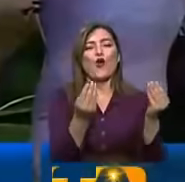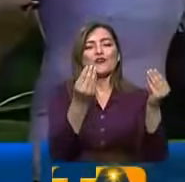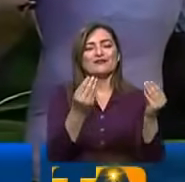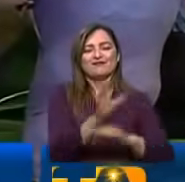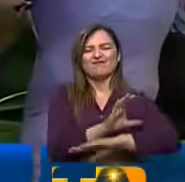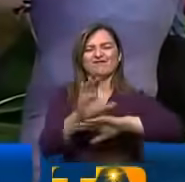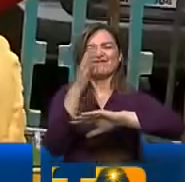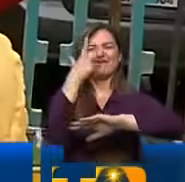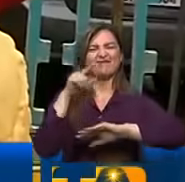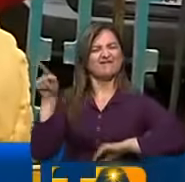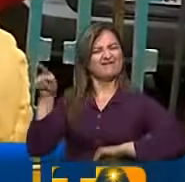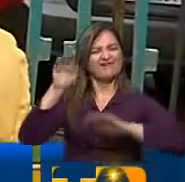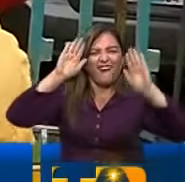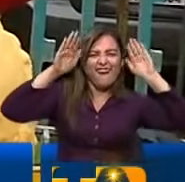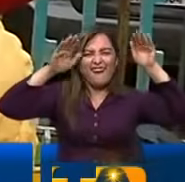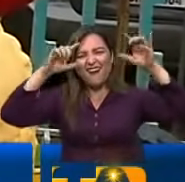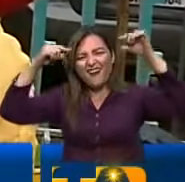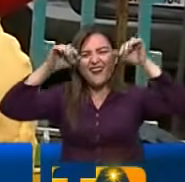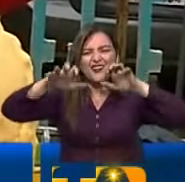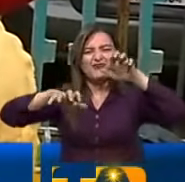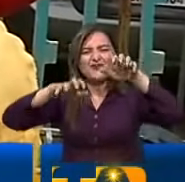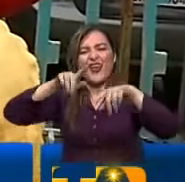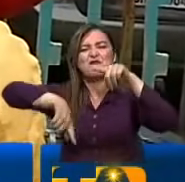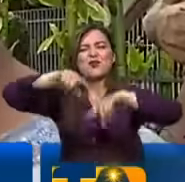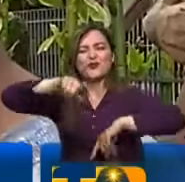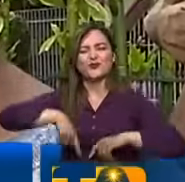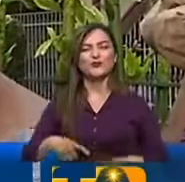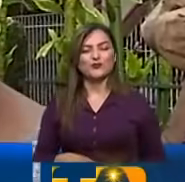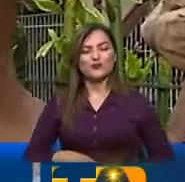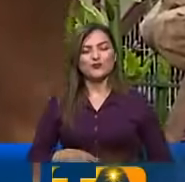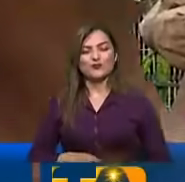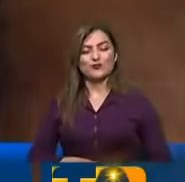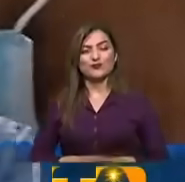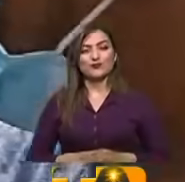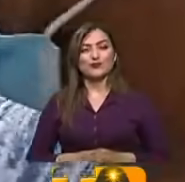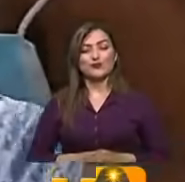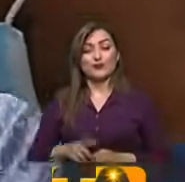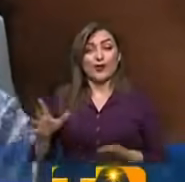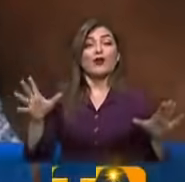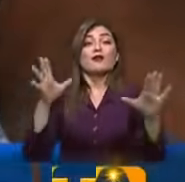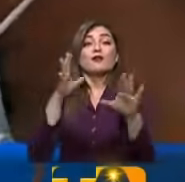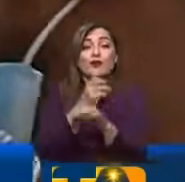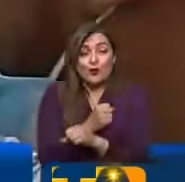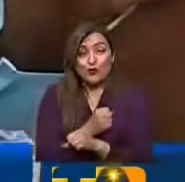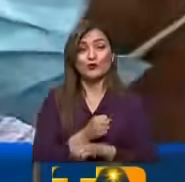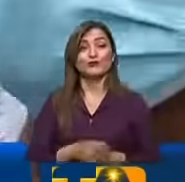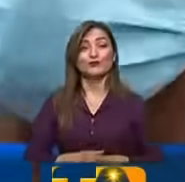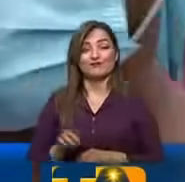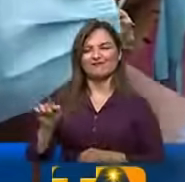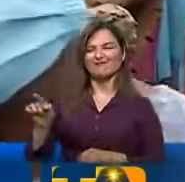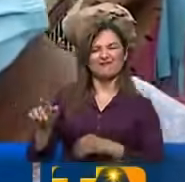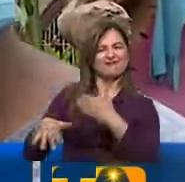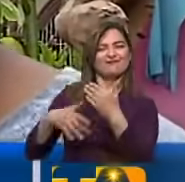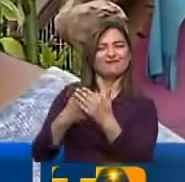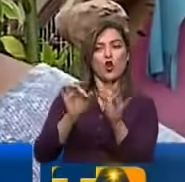Bosque Encantado como estrella principal Winnie Pooh y sus amigos. Ya en la noche aquí Winnie Pooh, Tiger, Igor,